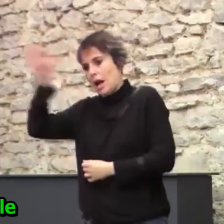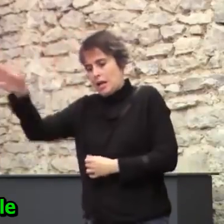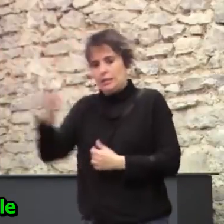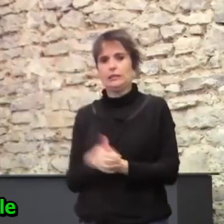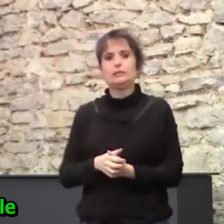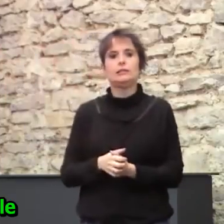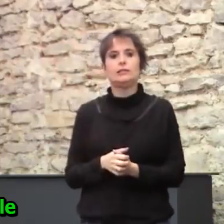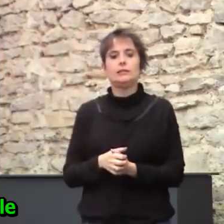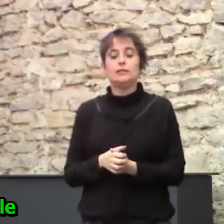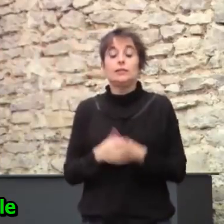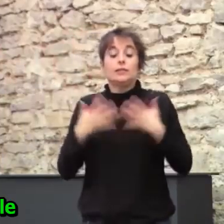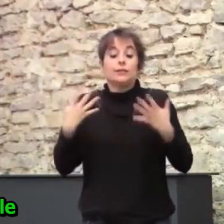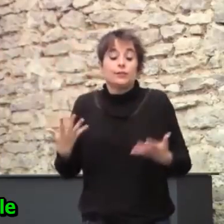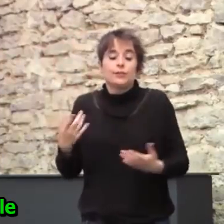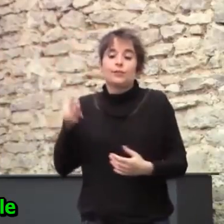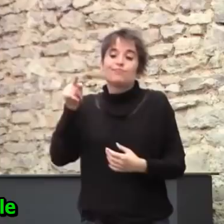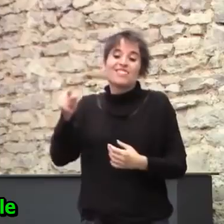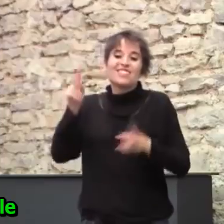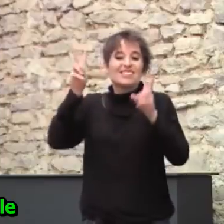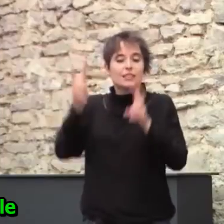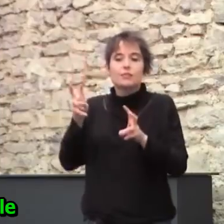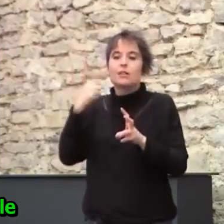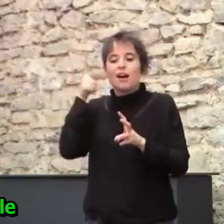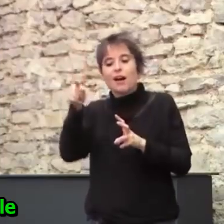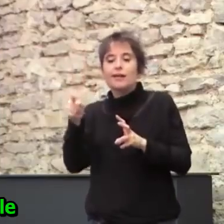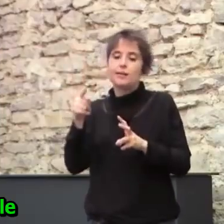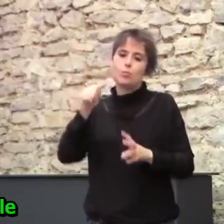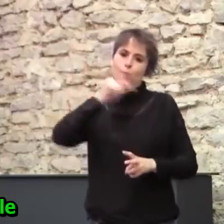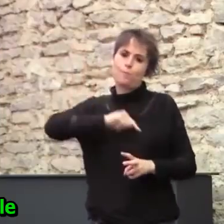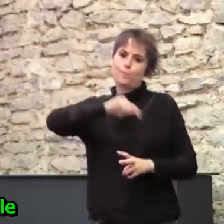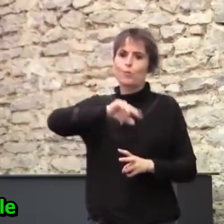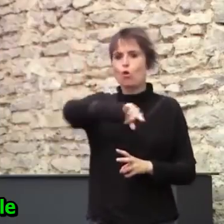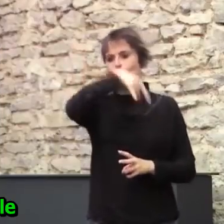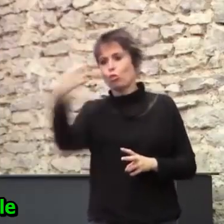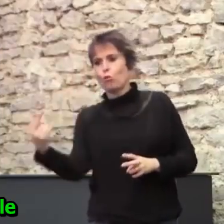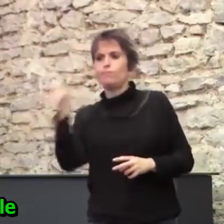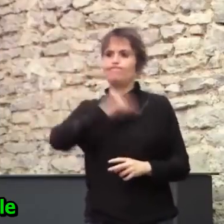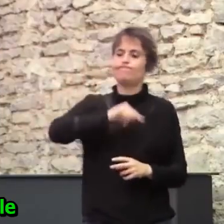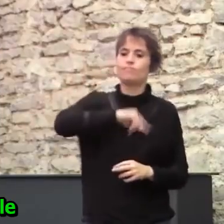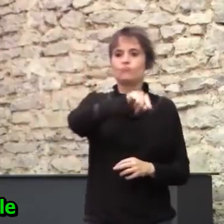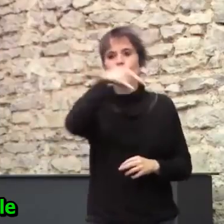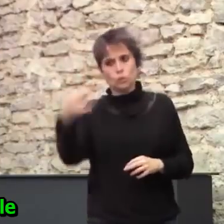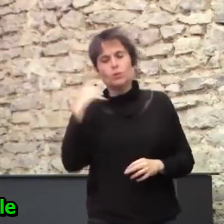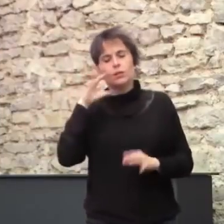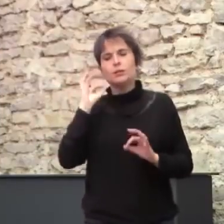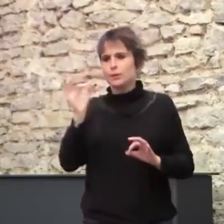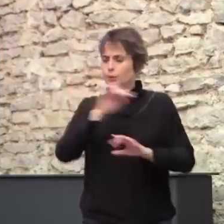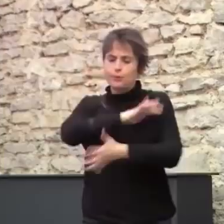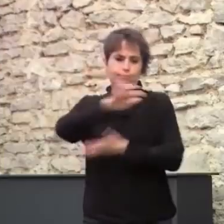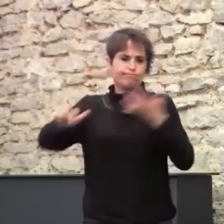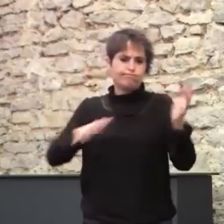Y bueno, pues en este sentido, ahí hay una doble moral, la verdad, muy, muy